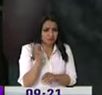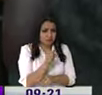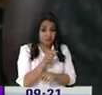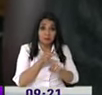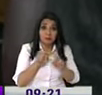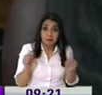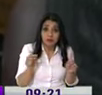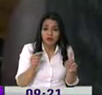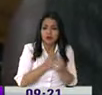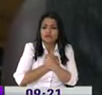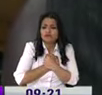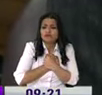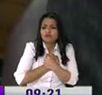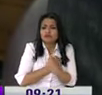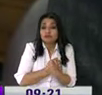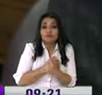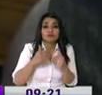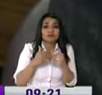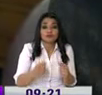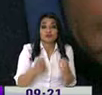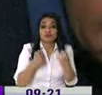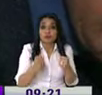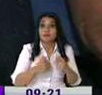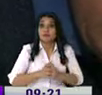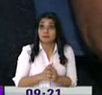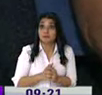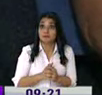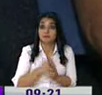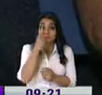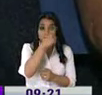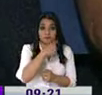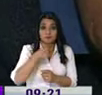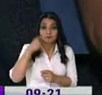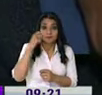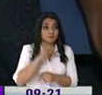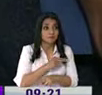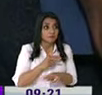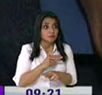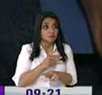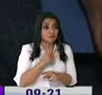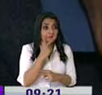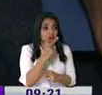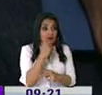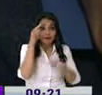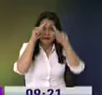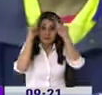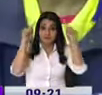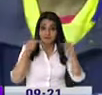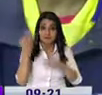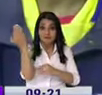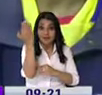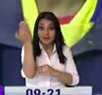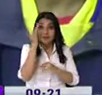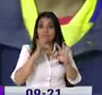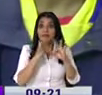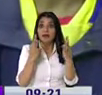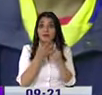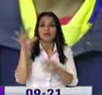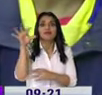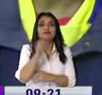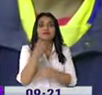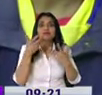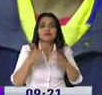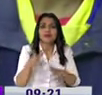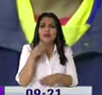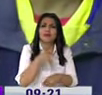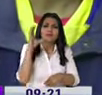Afortunadamente, el amor filial fue más fuerte y solo bastó que su rostro apareciera unos minutos en la pantalla para que sus familiares,